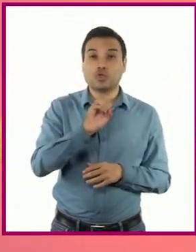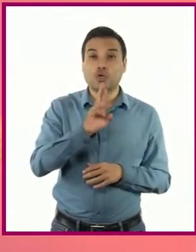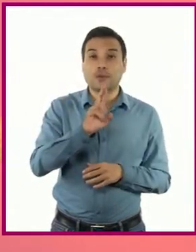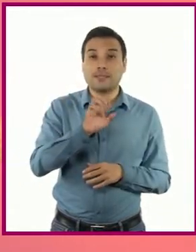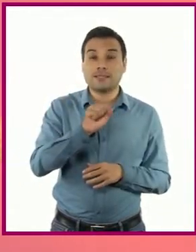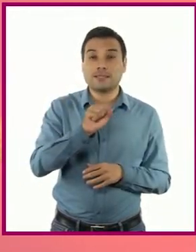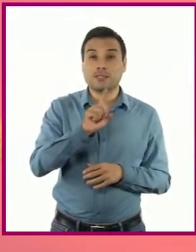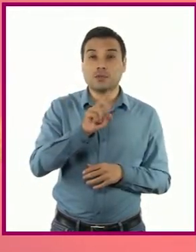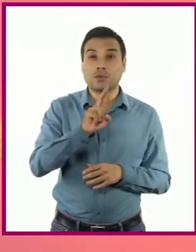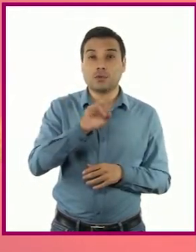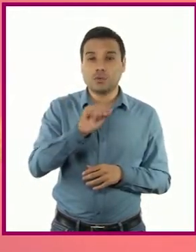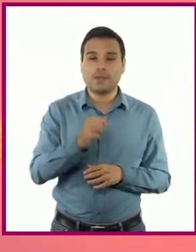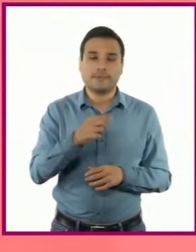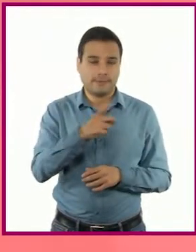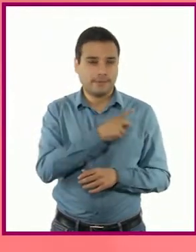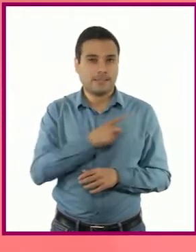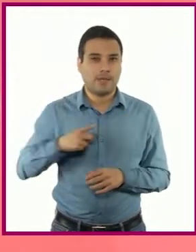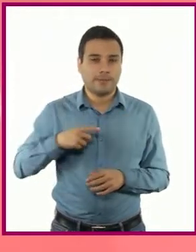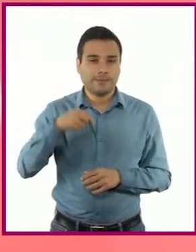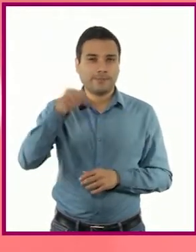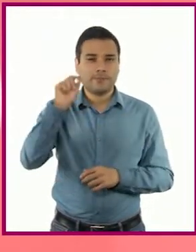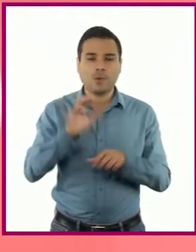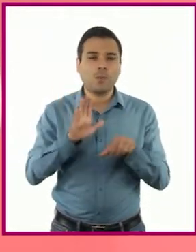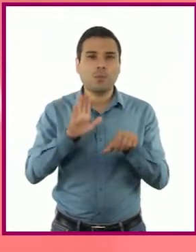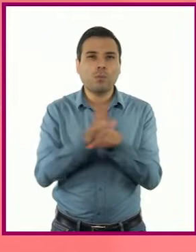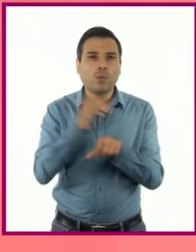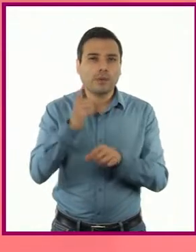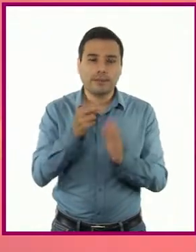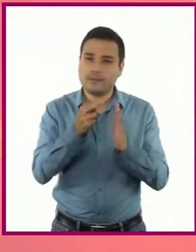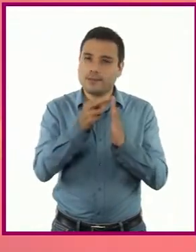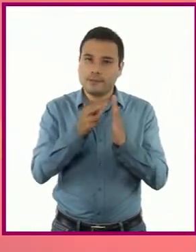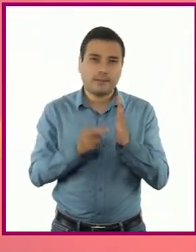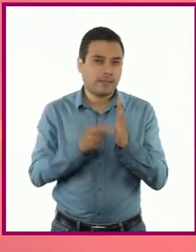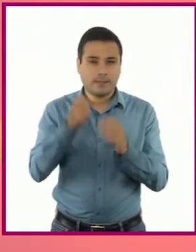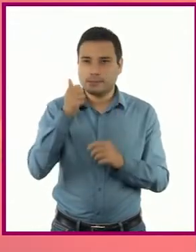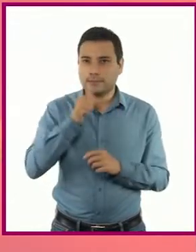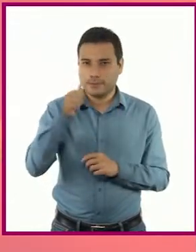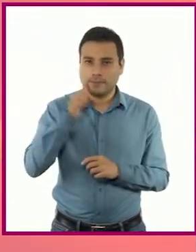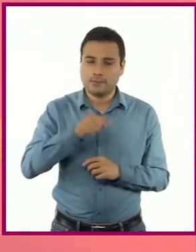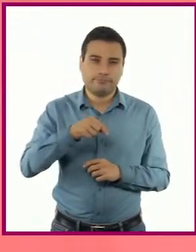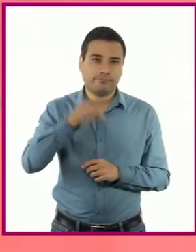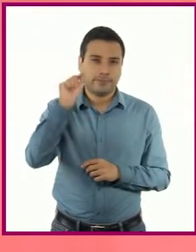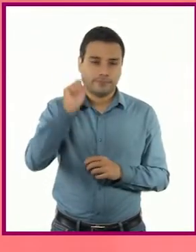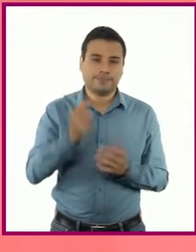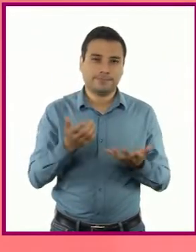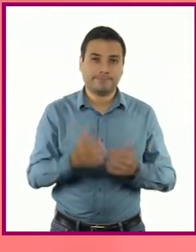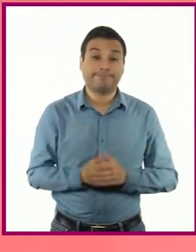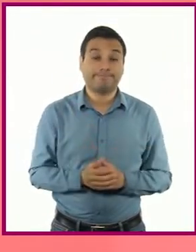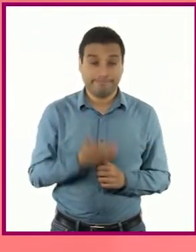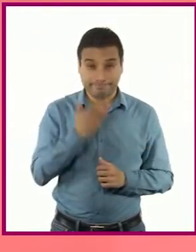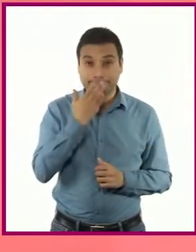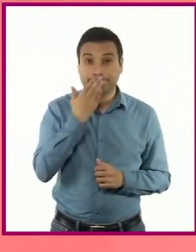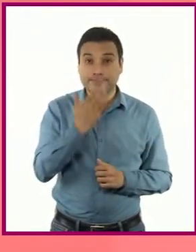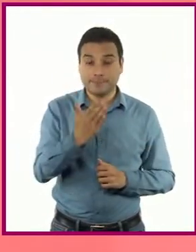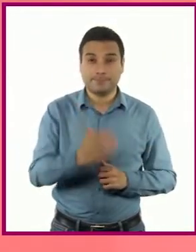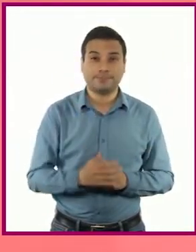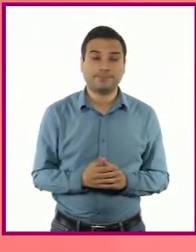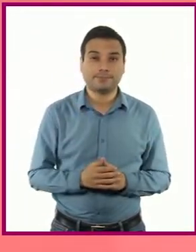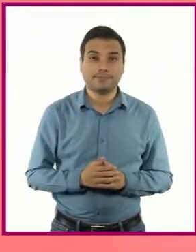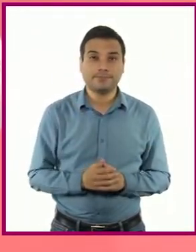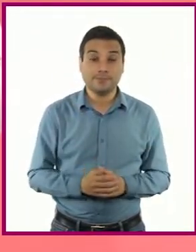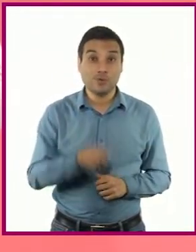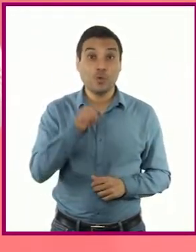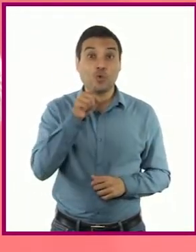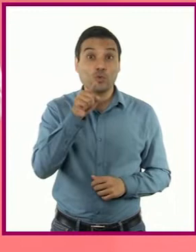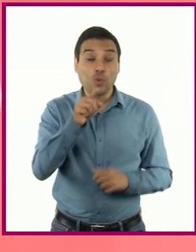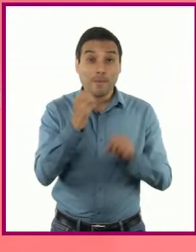debo acentuarla, pues la regla dice que siempre se acentúan igual que las esdrújulas. Muy bien. Si